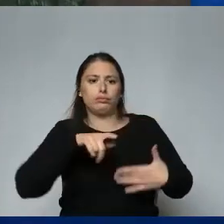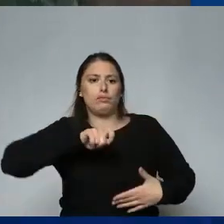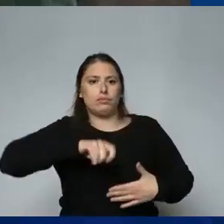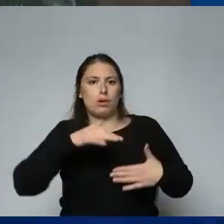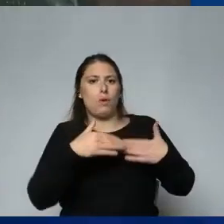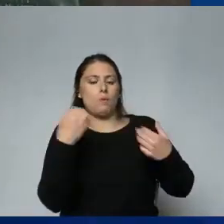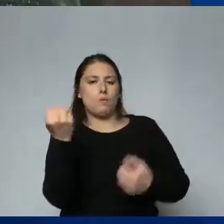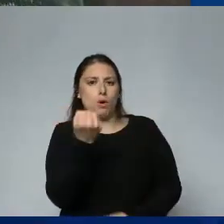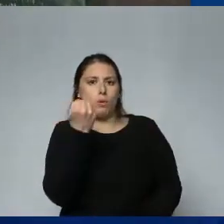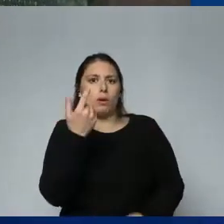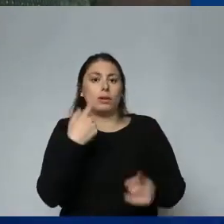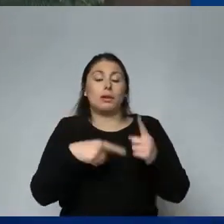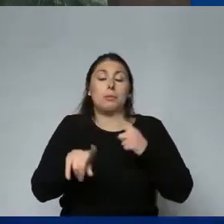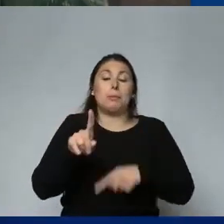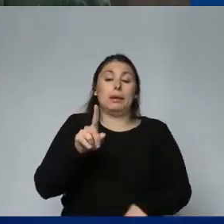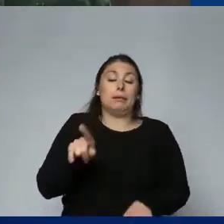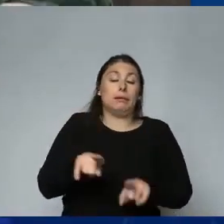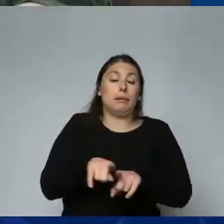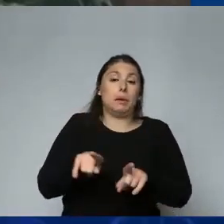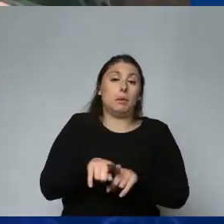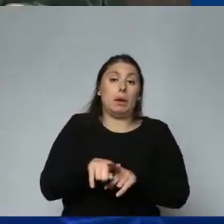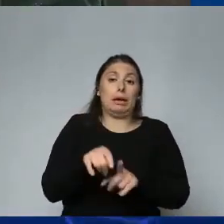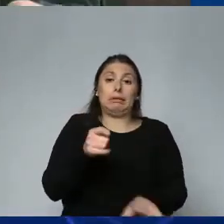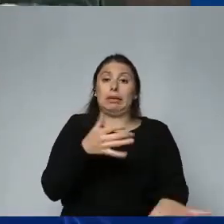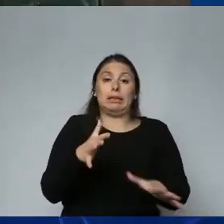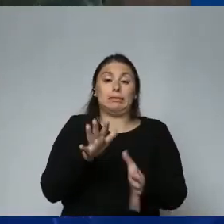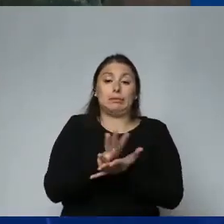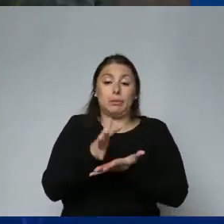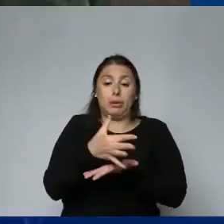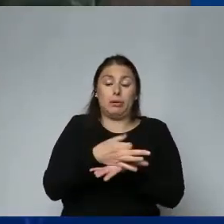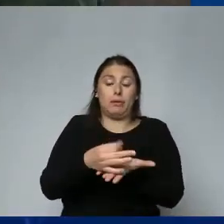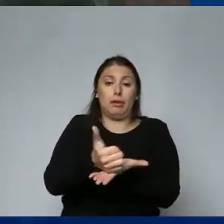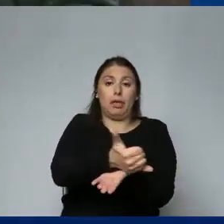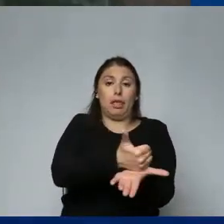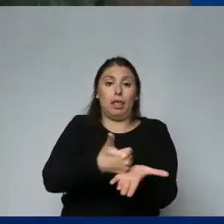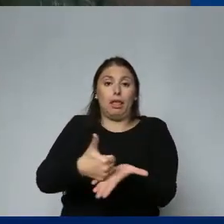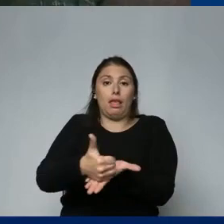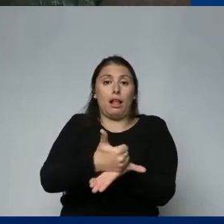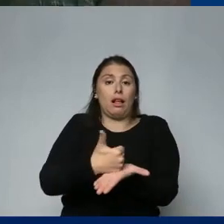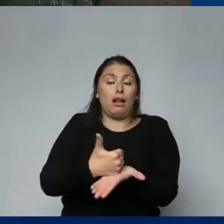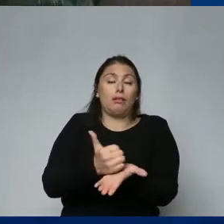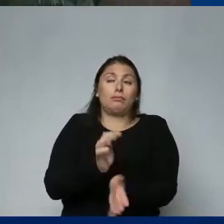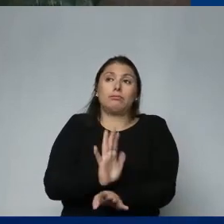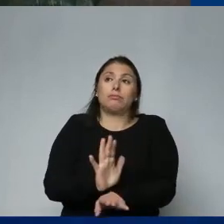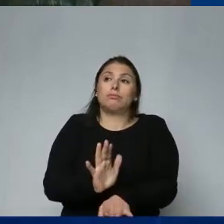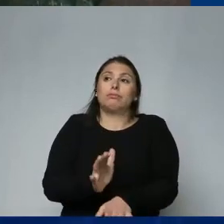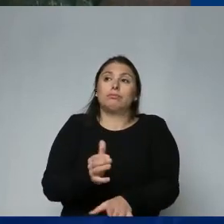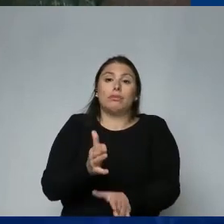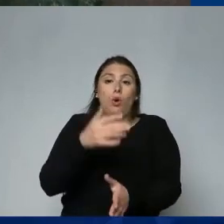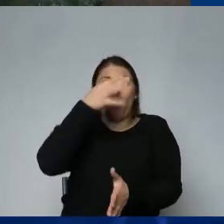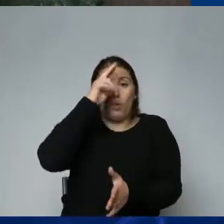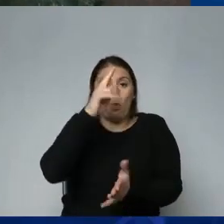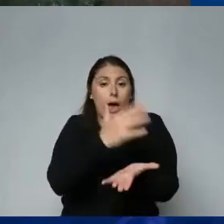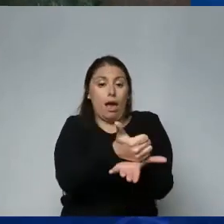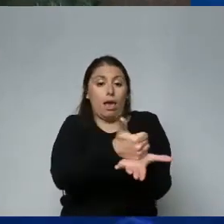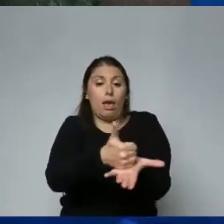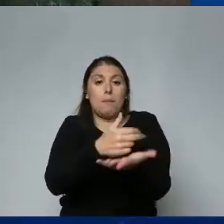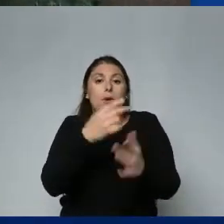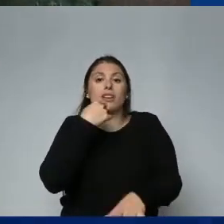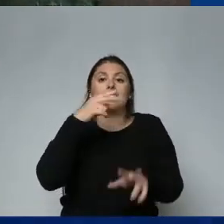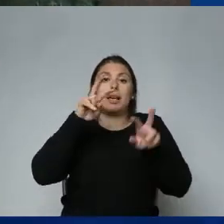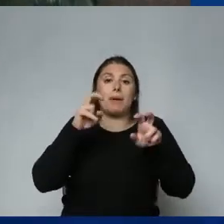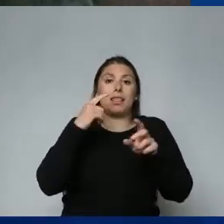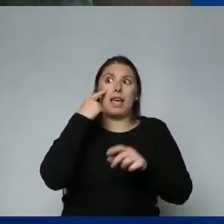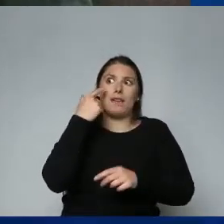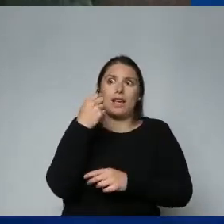importante, y sin embargo somos casi como una isla, porque el tema de considerar los crímenes de lesa